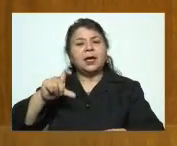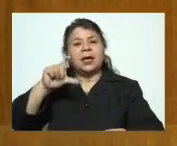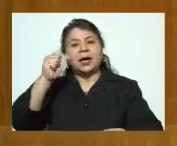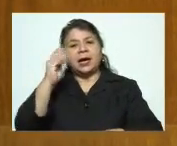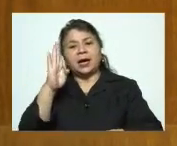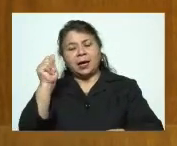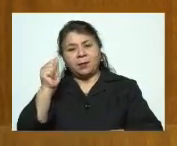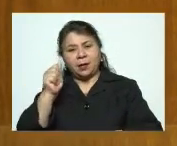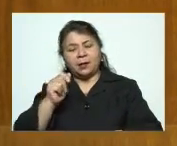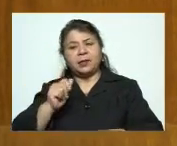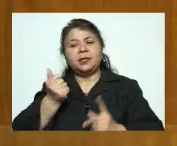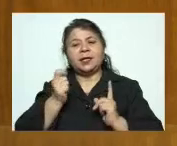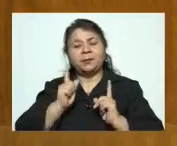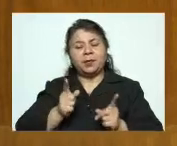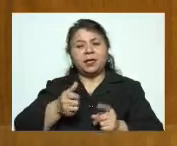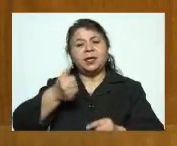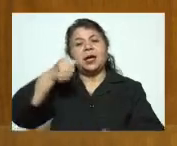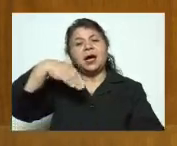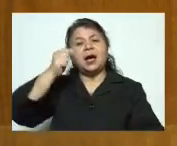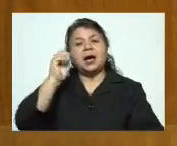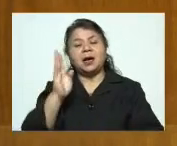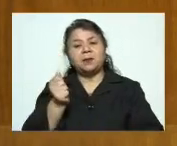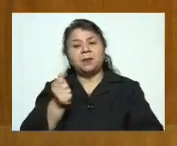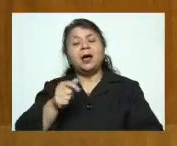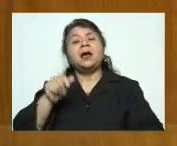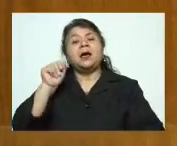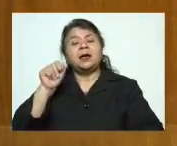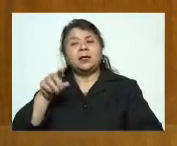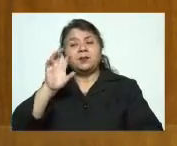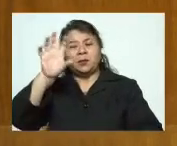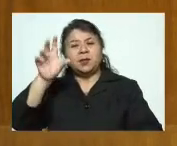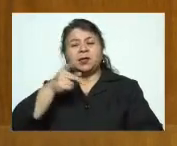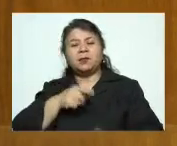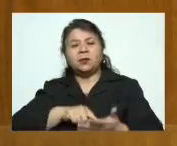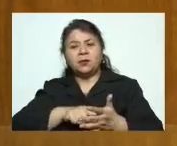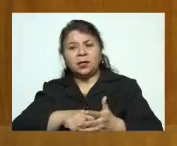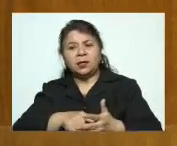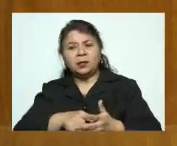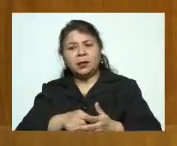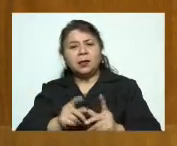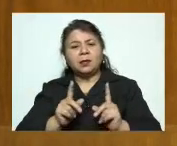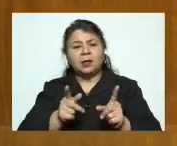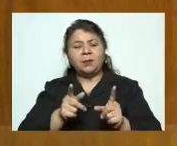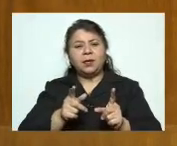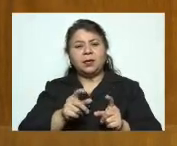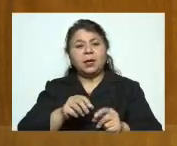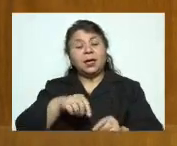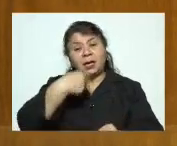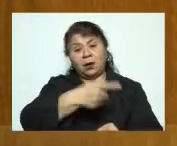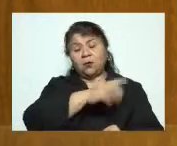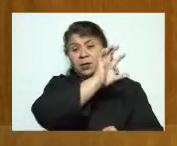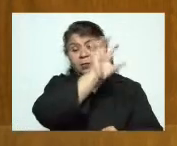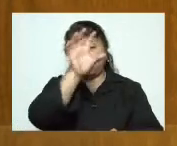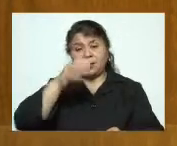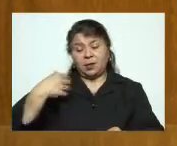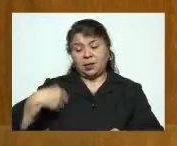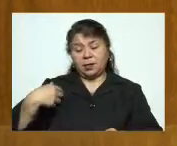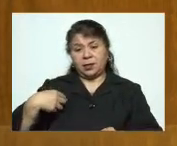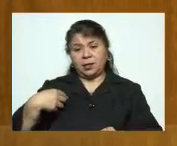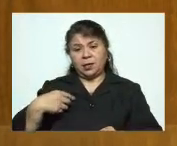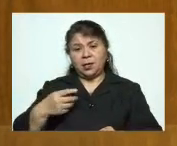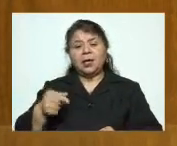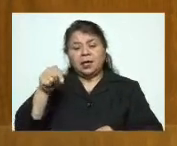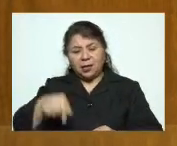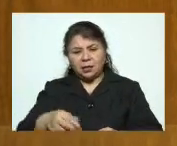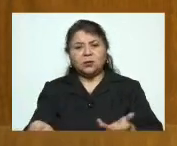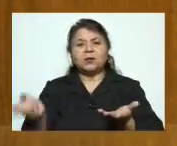y en provincia de Buenos Aires, se empieza a repetir en el resto de las provincias argentinas, casi en la totalidad del interior